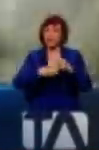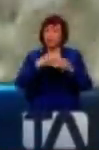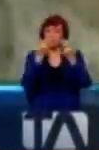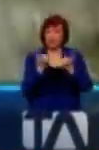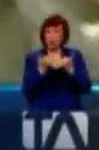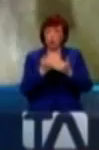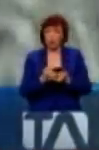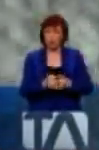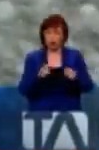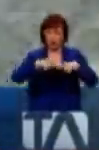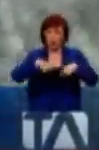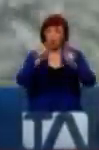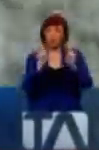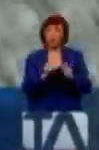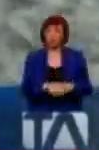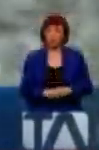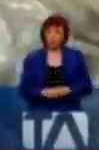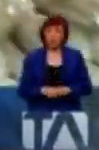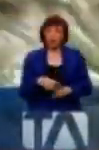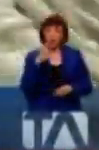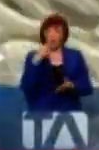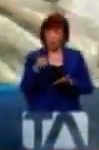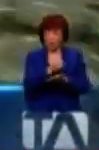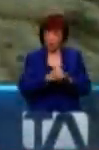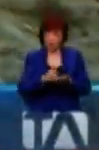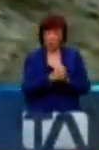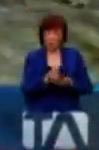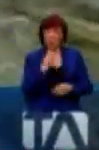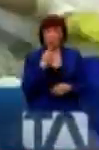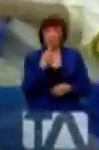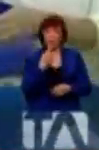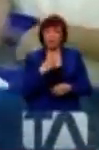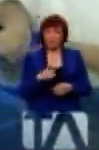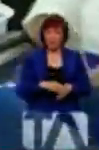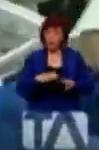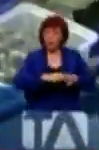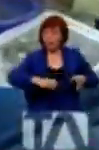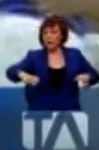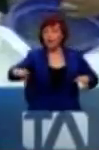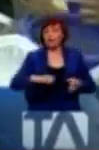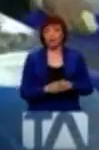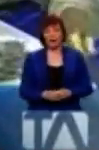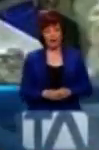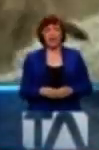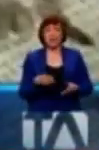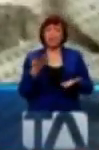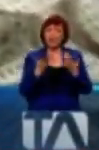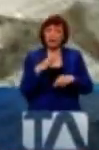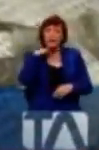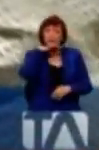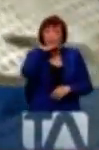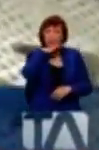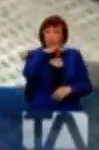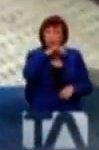de concesión de la terminal marítima del Oro, Puerto Bolívar, que implica el dragado de un canal, cuya ejecución podría contaminar las